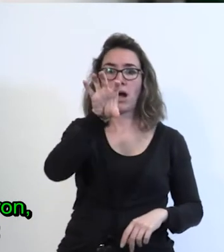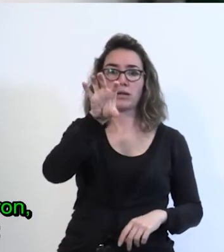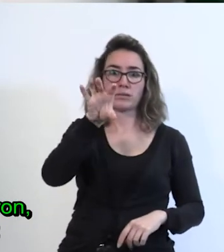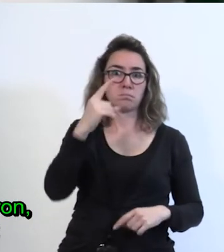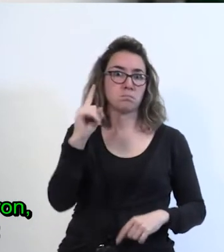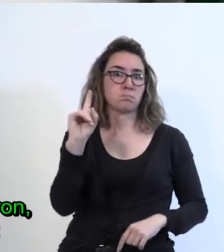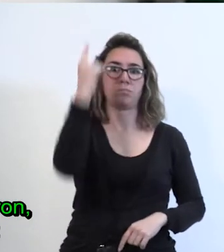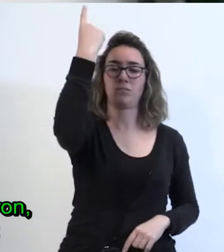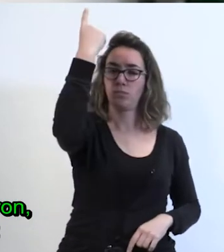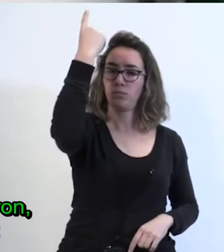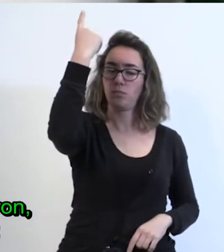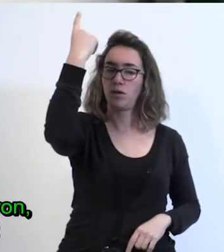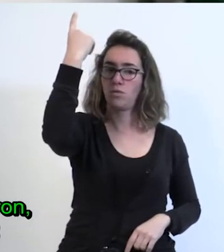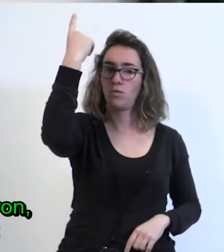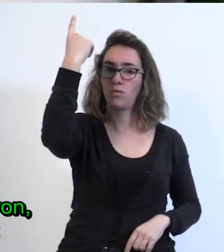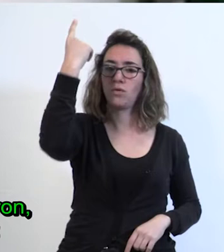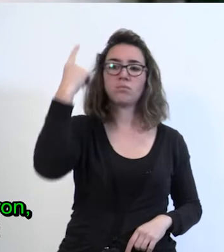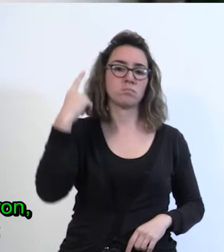que reconocieron,